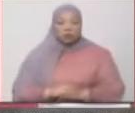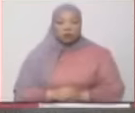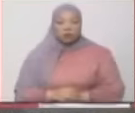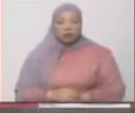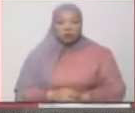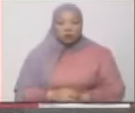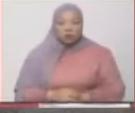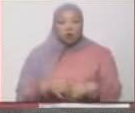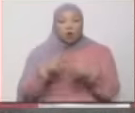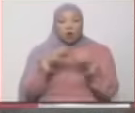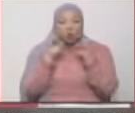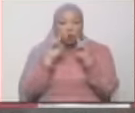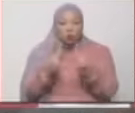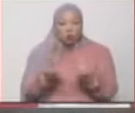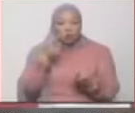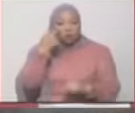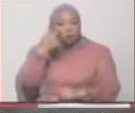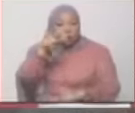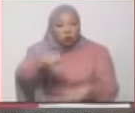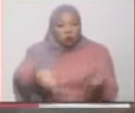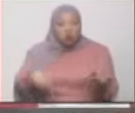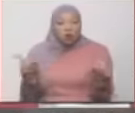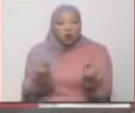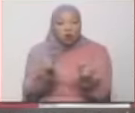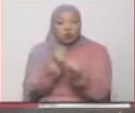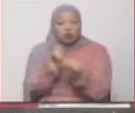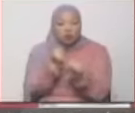Todo el mundo mira a Ricardo Menéndez. Esto es síntesis